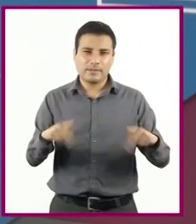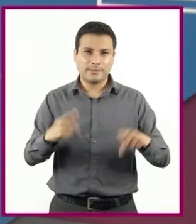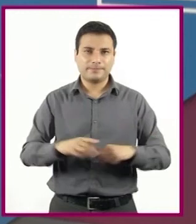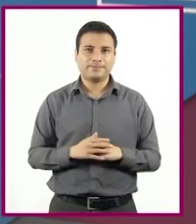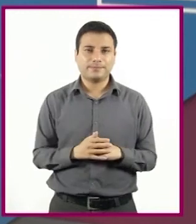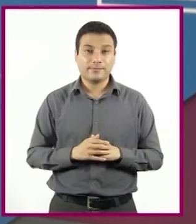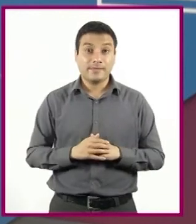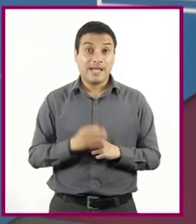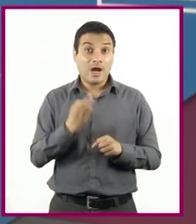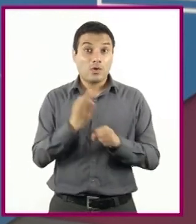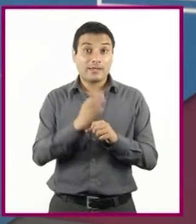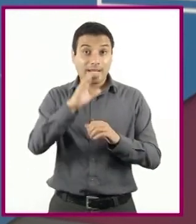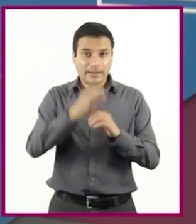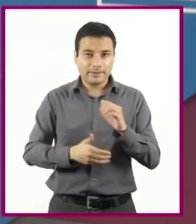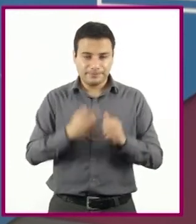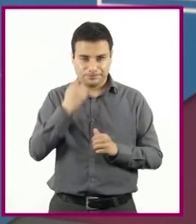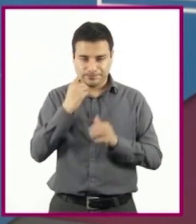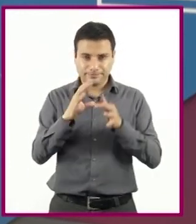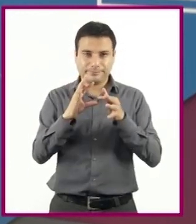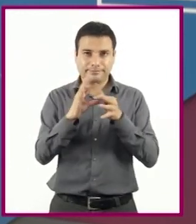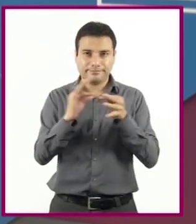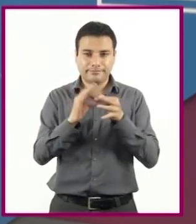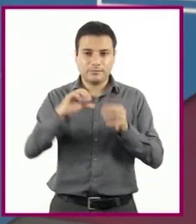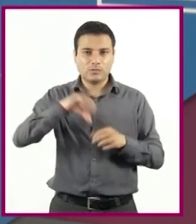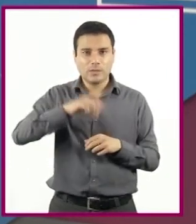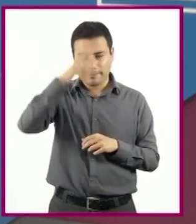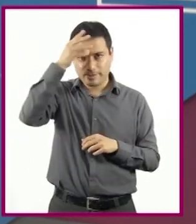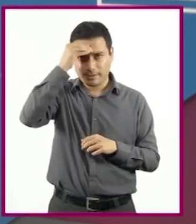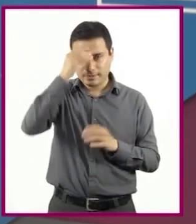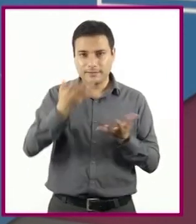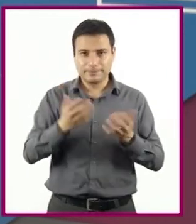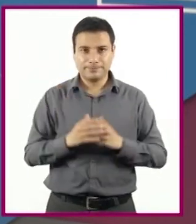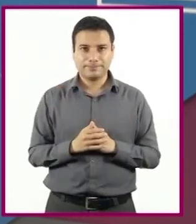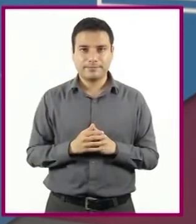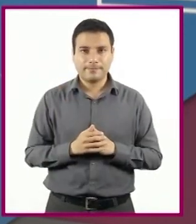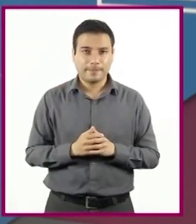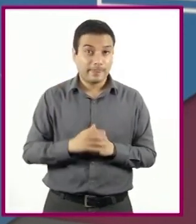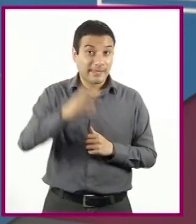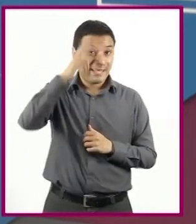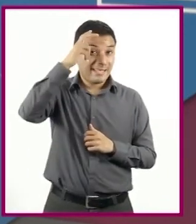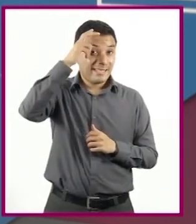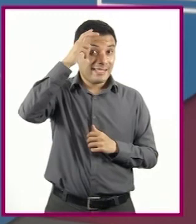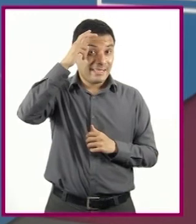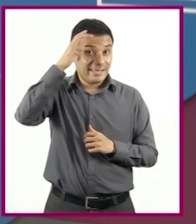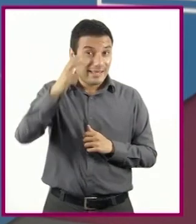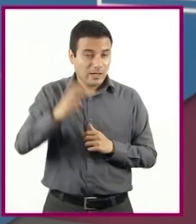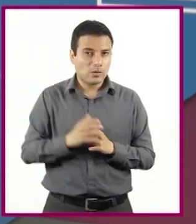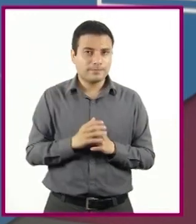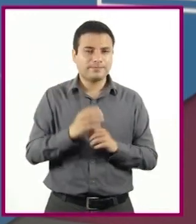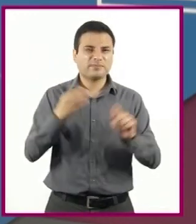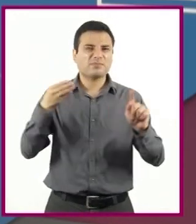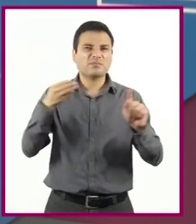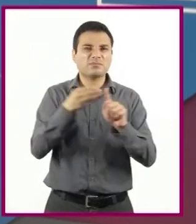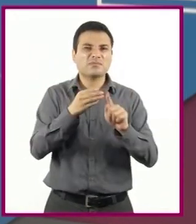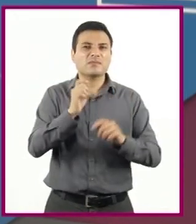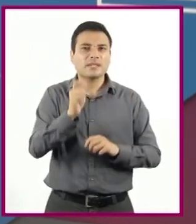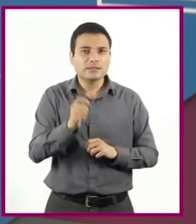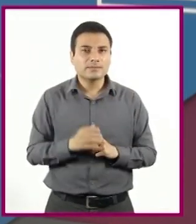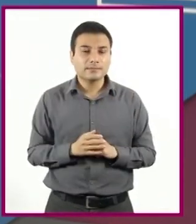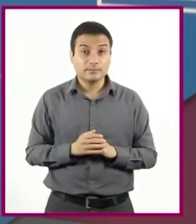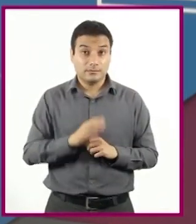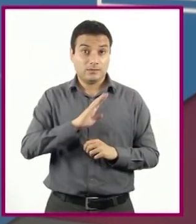pero antes hagamos una breve recapitulación. El proyecto de Miguel Hidalgo no se limitó a lograr la independencia de